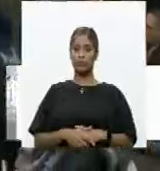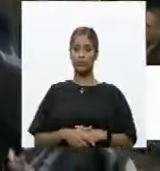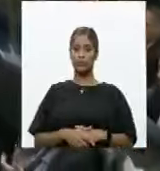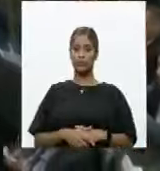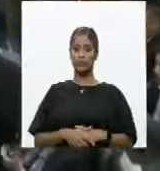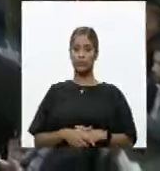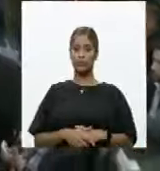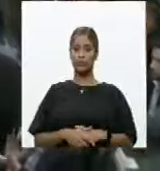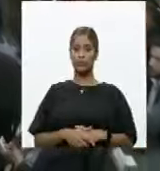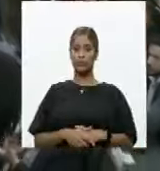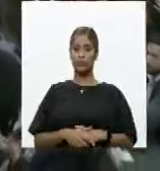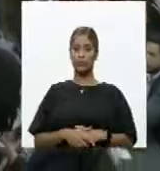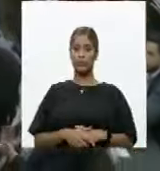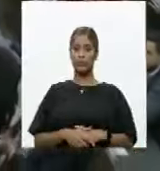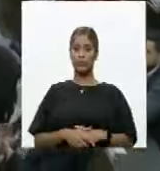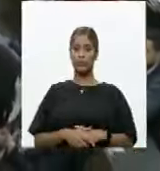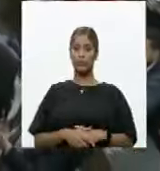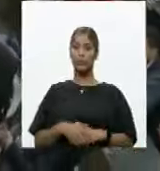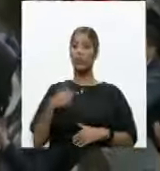Por eso,